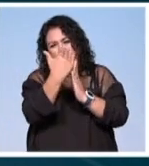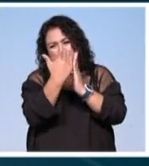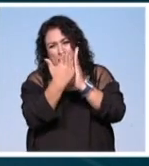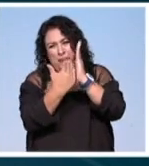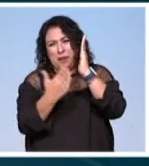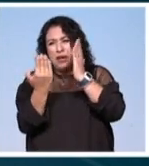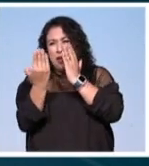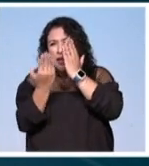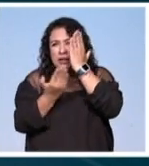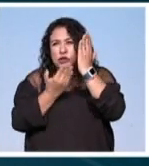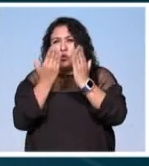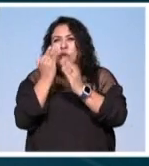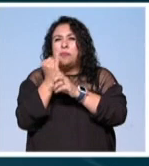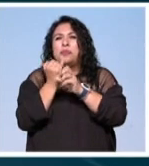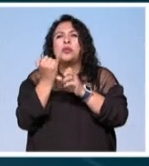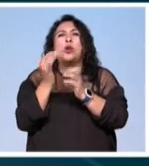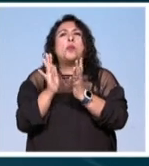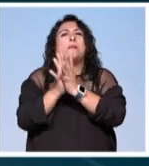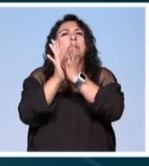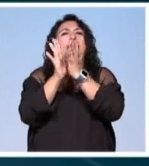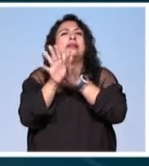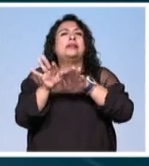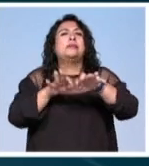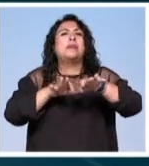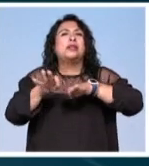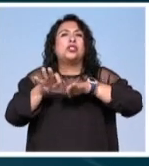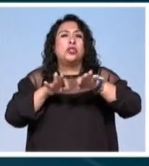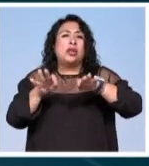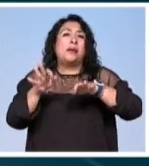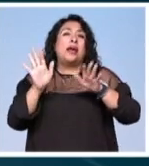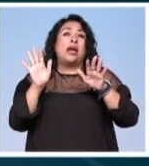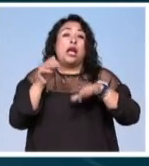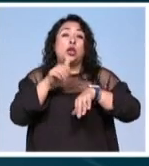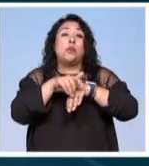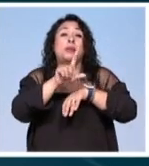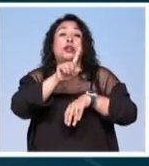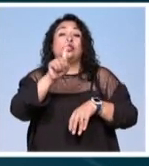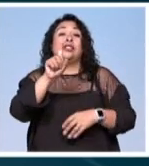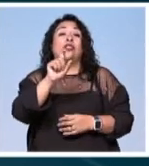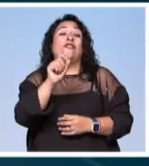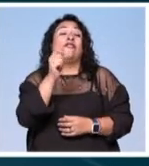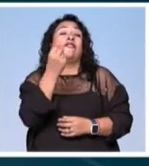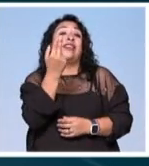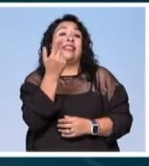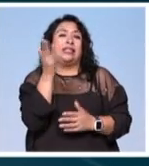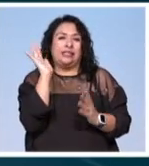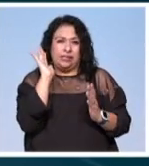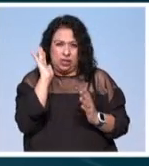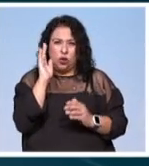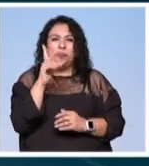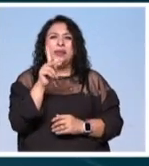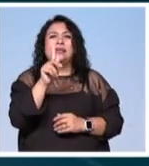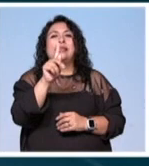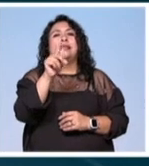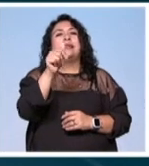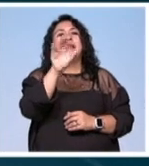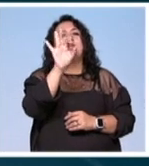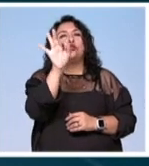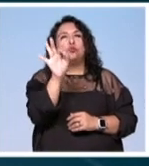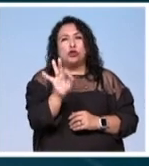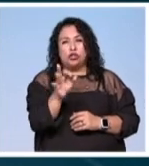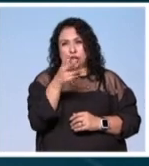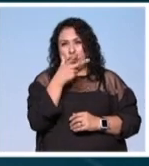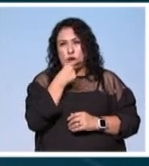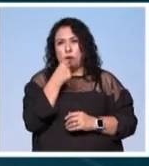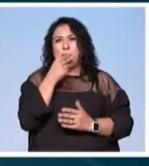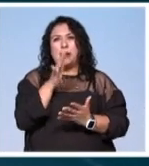estudio es la tasa de participación laboral que es la posición 125 ya que mientras el 76% de